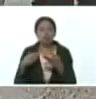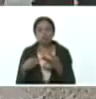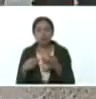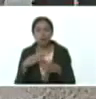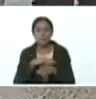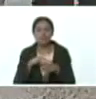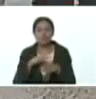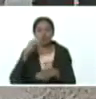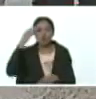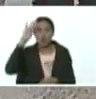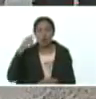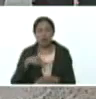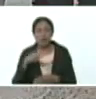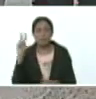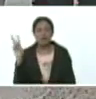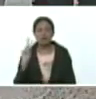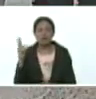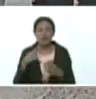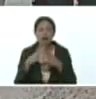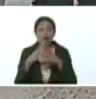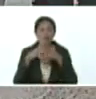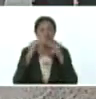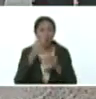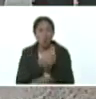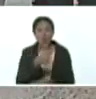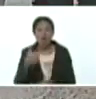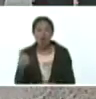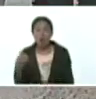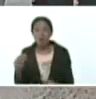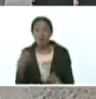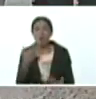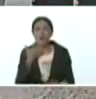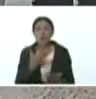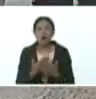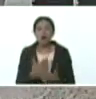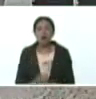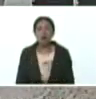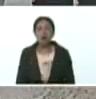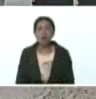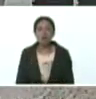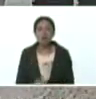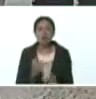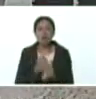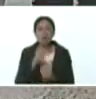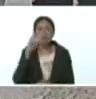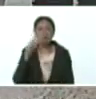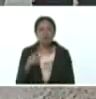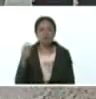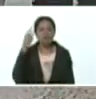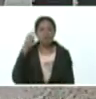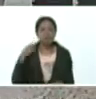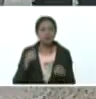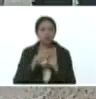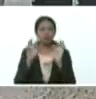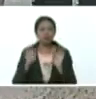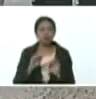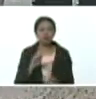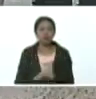misión cubana en Venezuela. A todas y a todos. El trabajo diario.